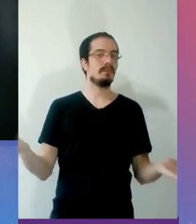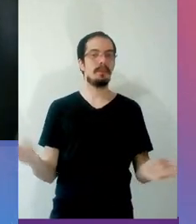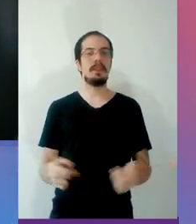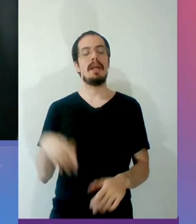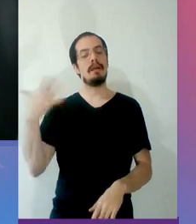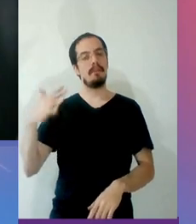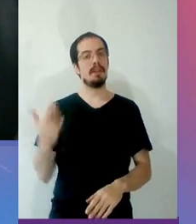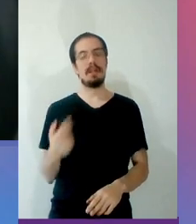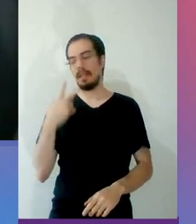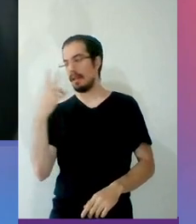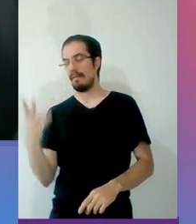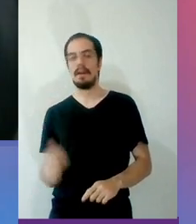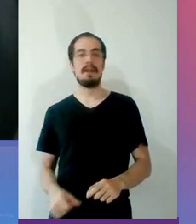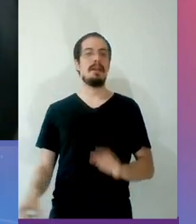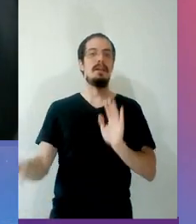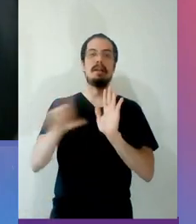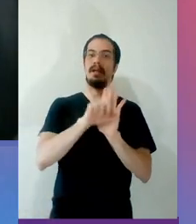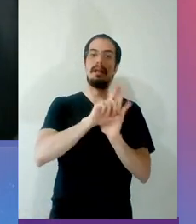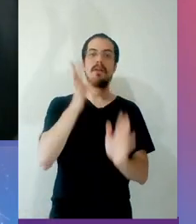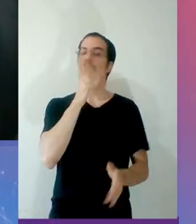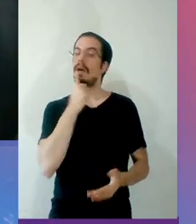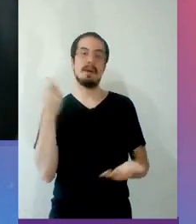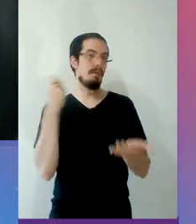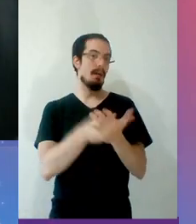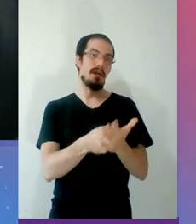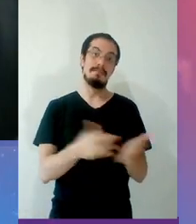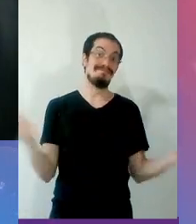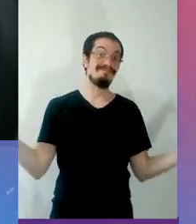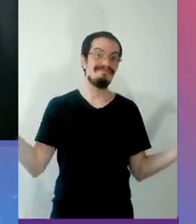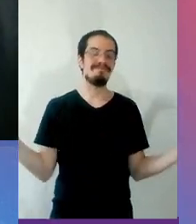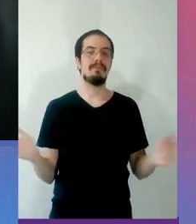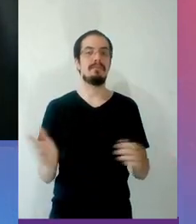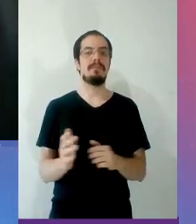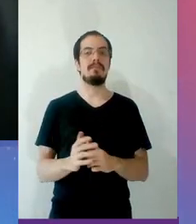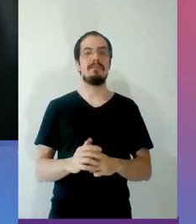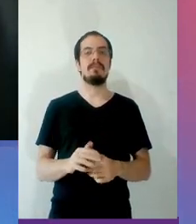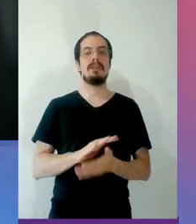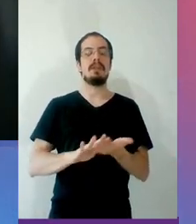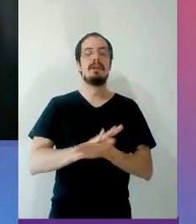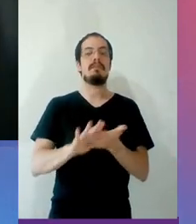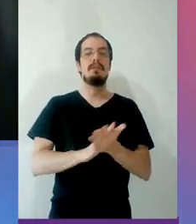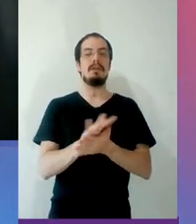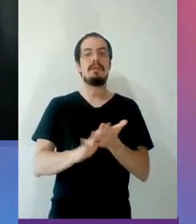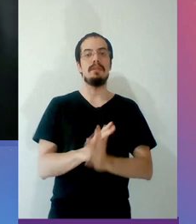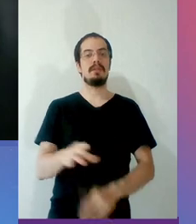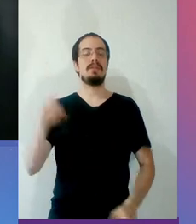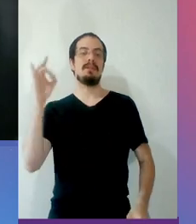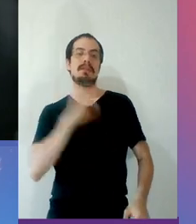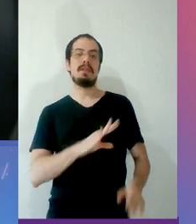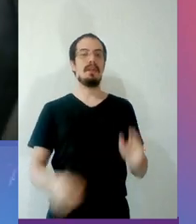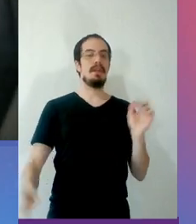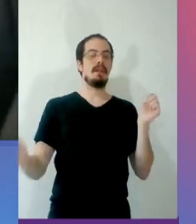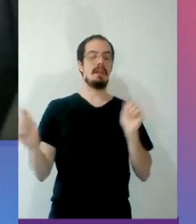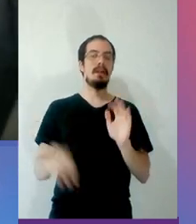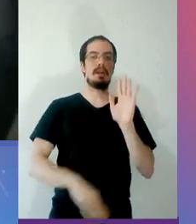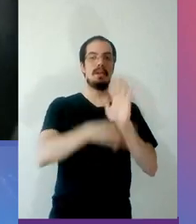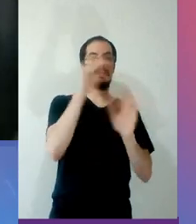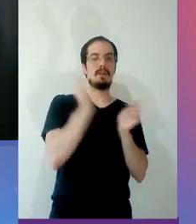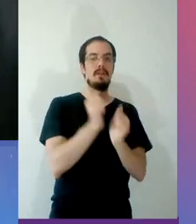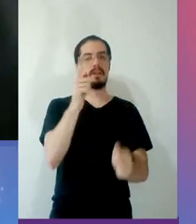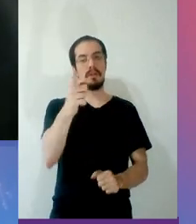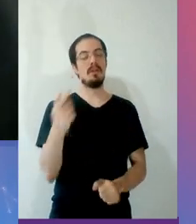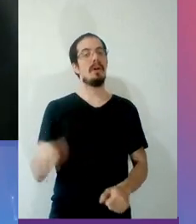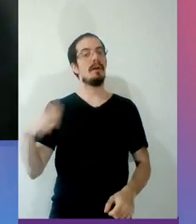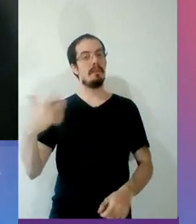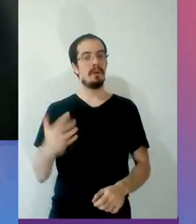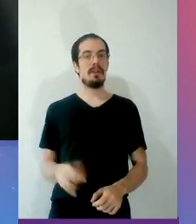ley no hay cómo tener plata. Lo que pasó con Chile Crece Contigo estuvo, estaba una, había una presidenta pediatra, por